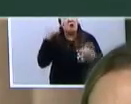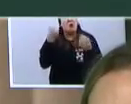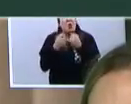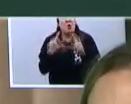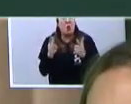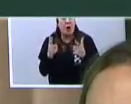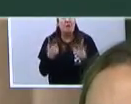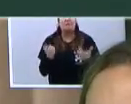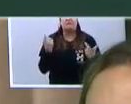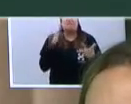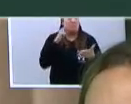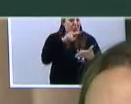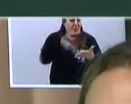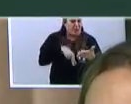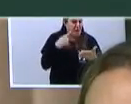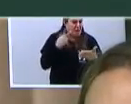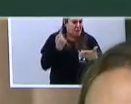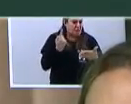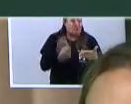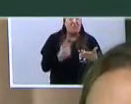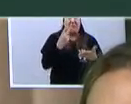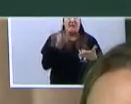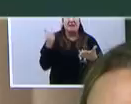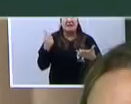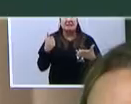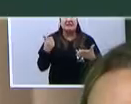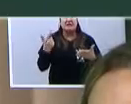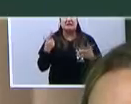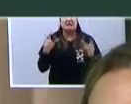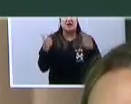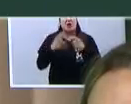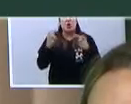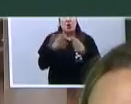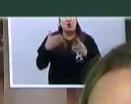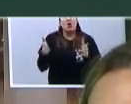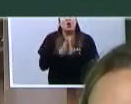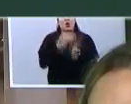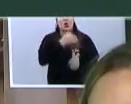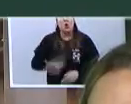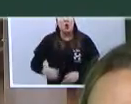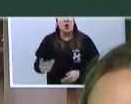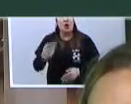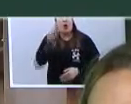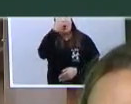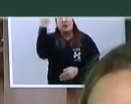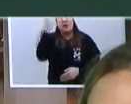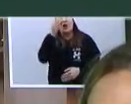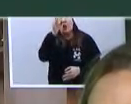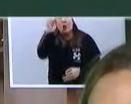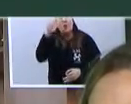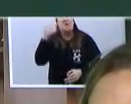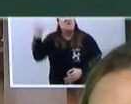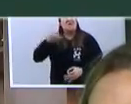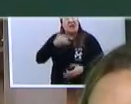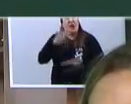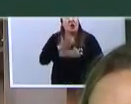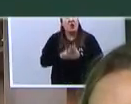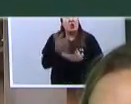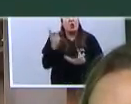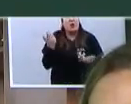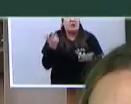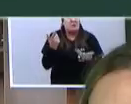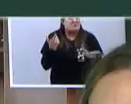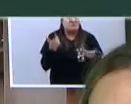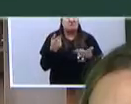una situación de vida o muerte es como un capitán pelotudo. Perdónenme. Alfredo. un capitán de barco que